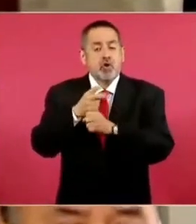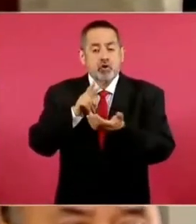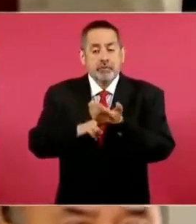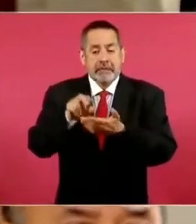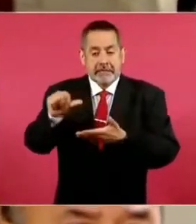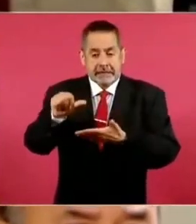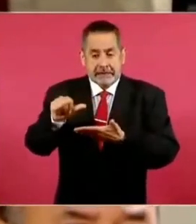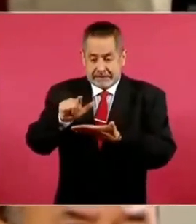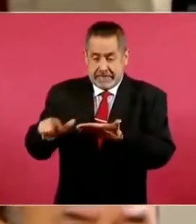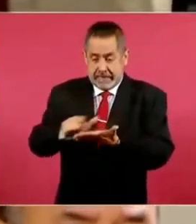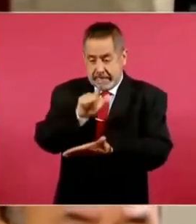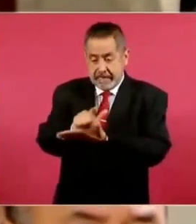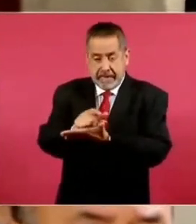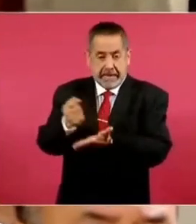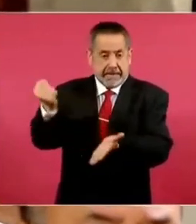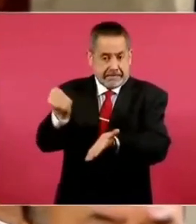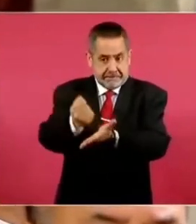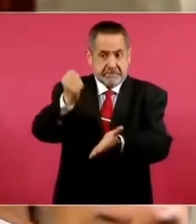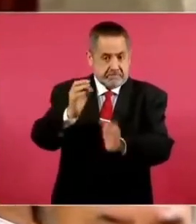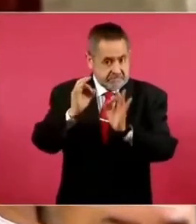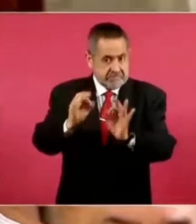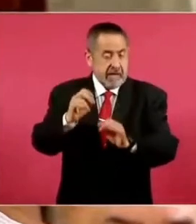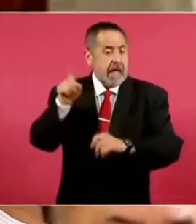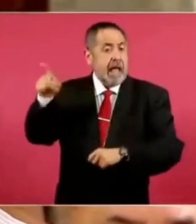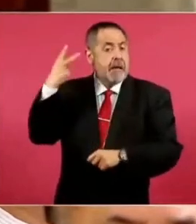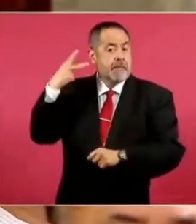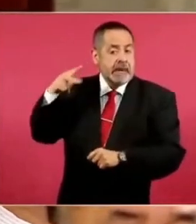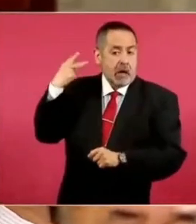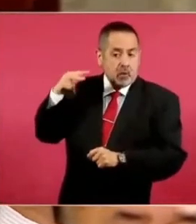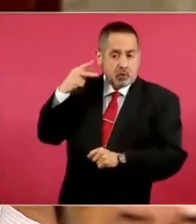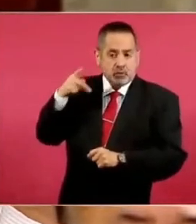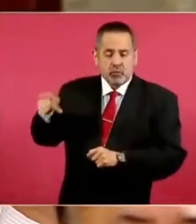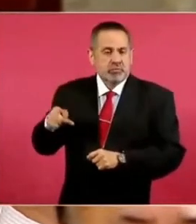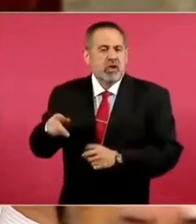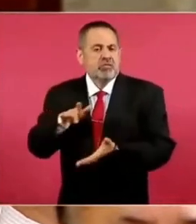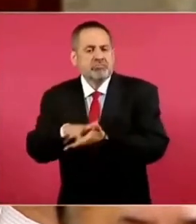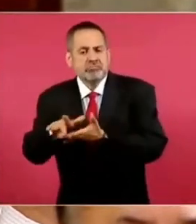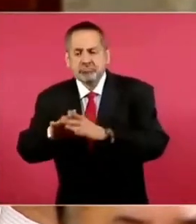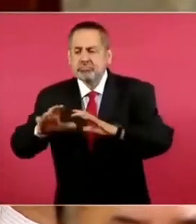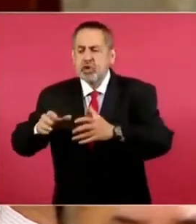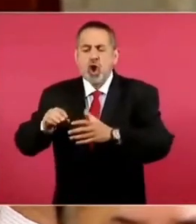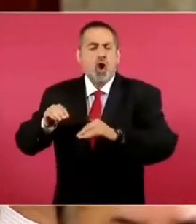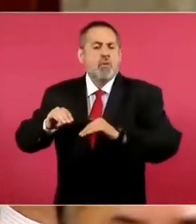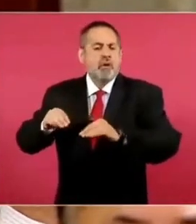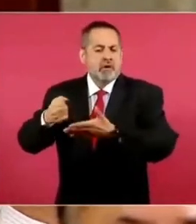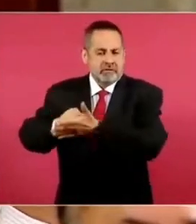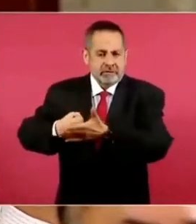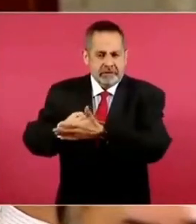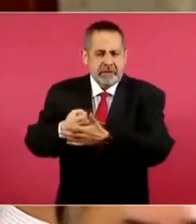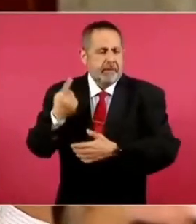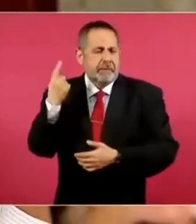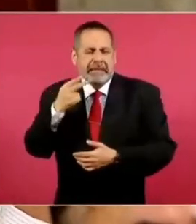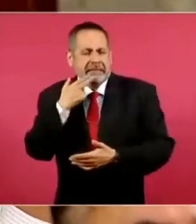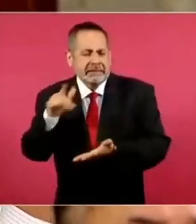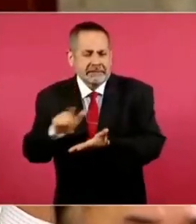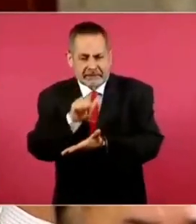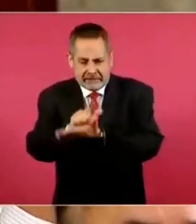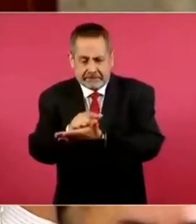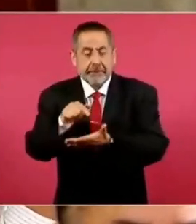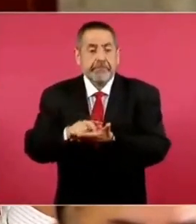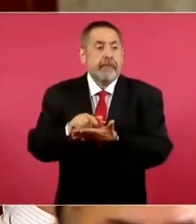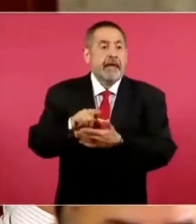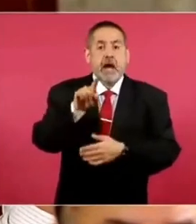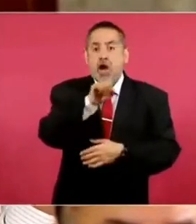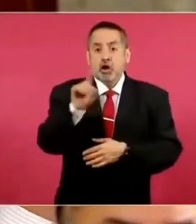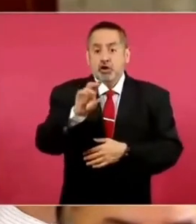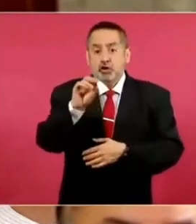una iniciativa de ley en el estado de Veracruz impulsada por el movimiento conciencia consistente en la conversión de zoológicos